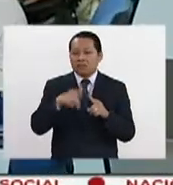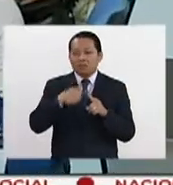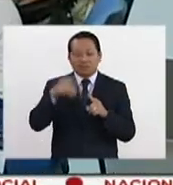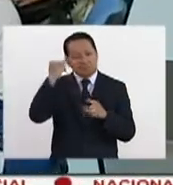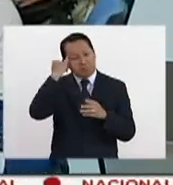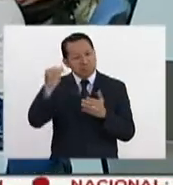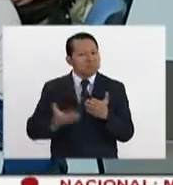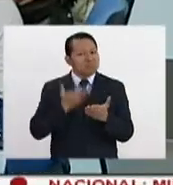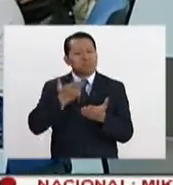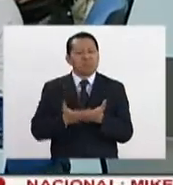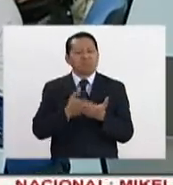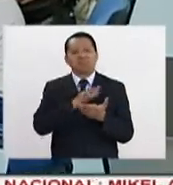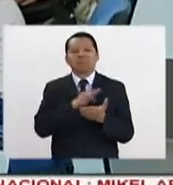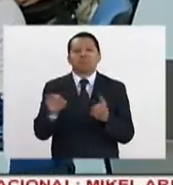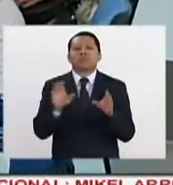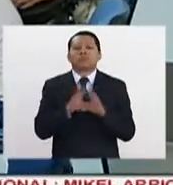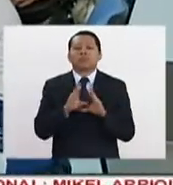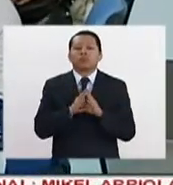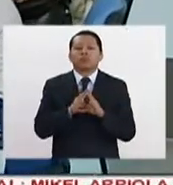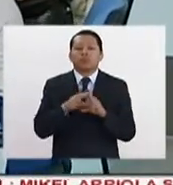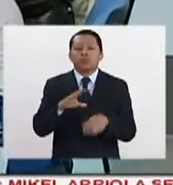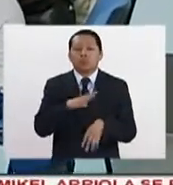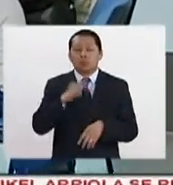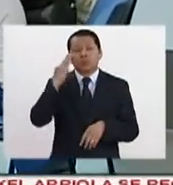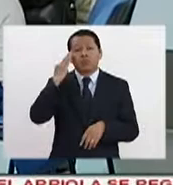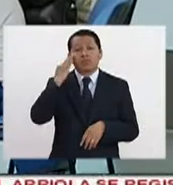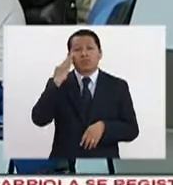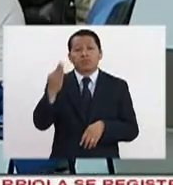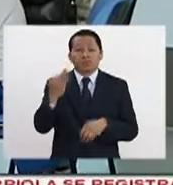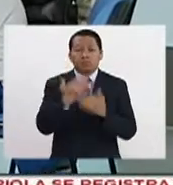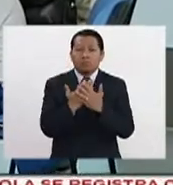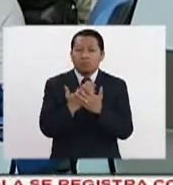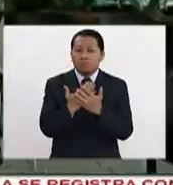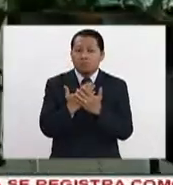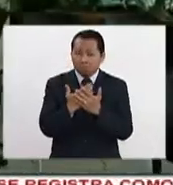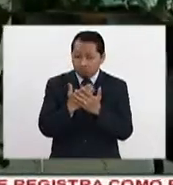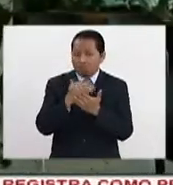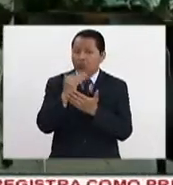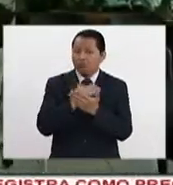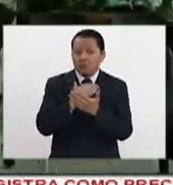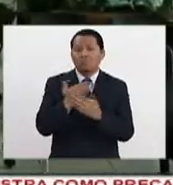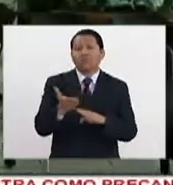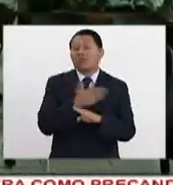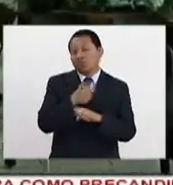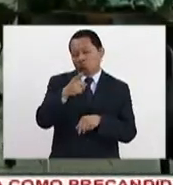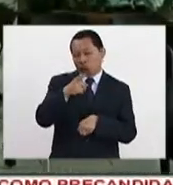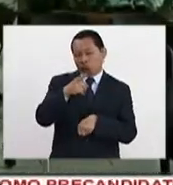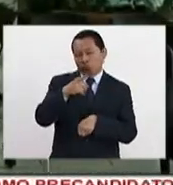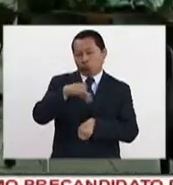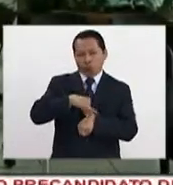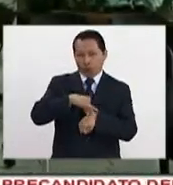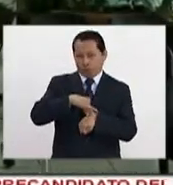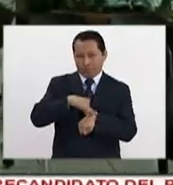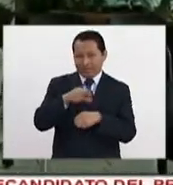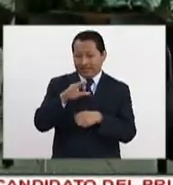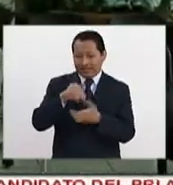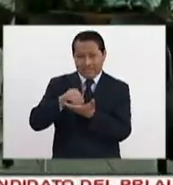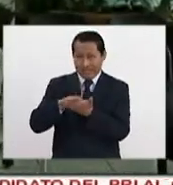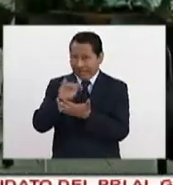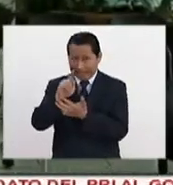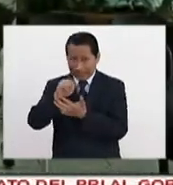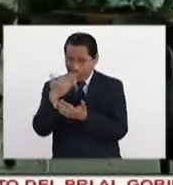iniciativas que han disminuido los tiempos de espera. Por ejemplo, antes, si tú acudías a una clínica sin cita, no te